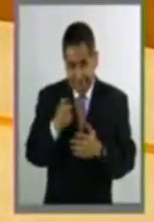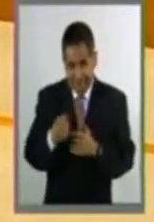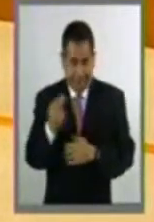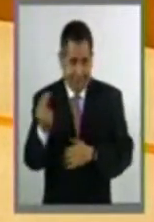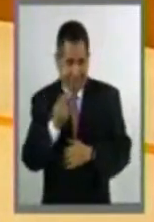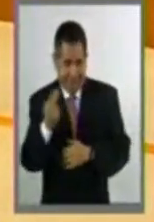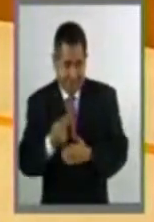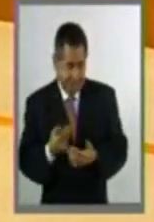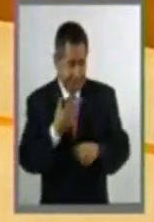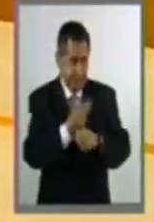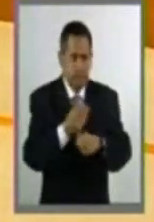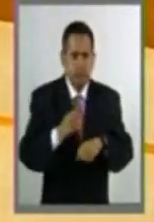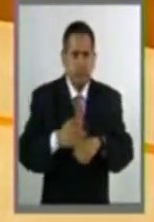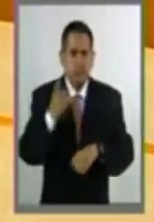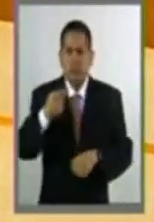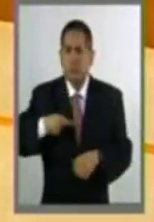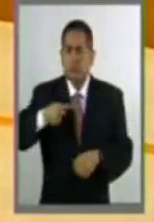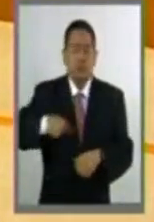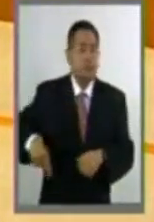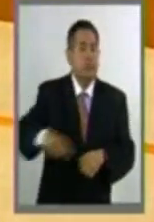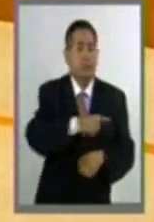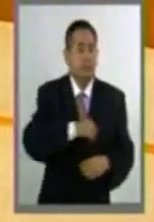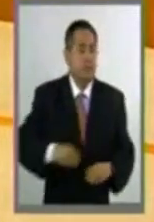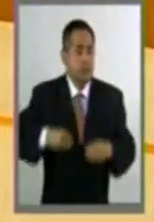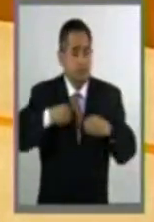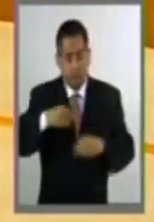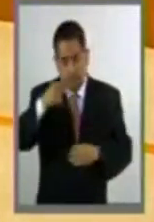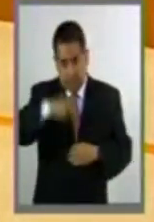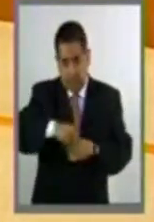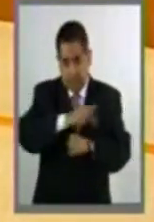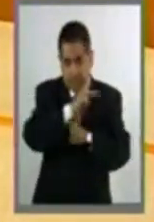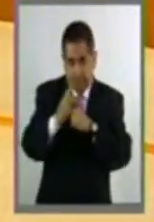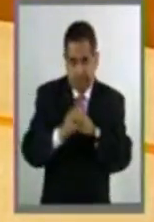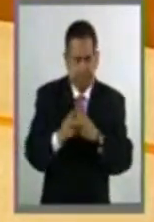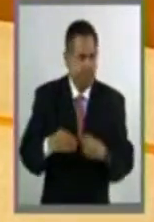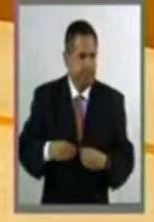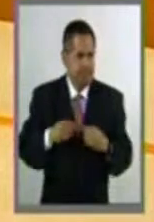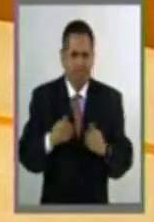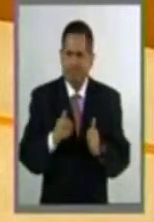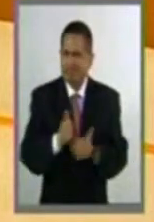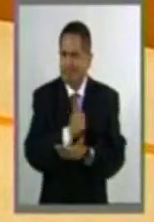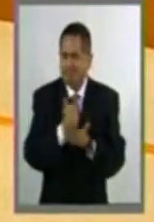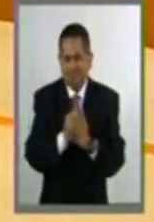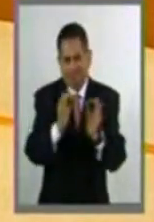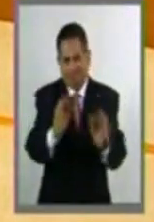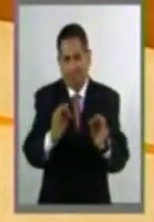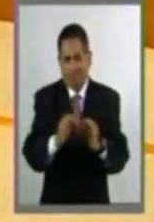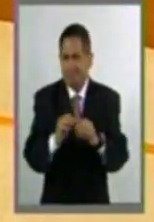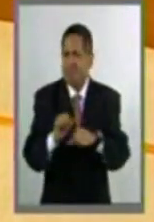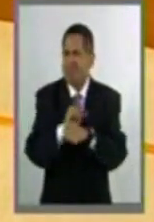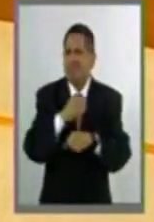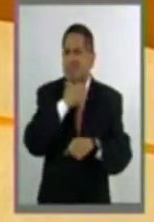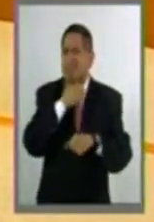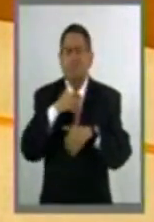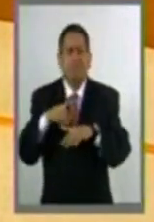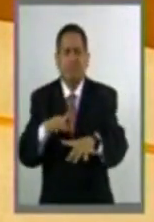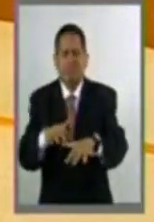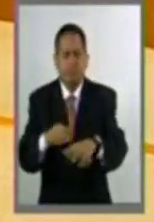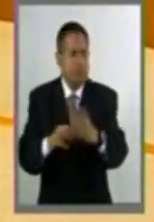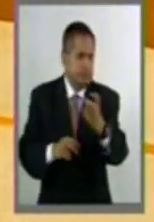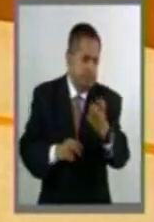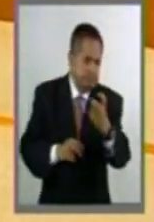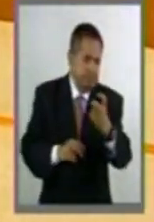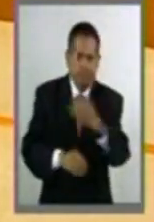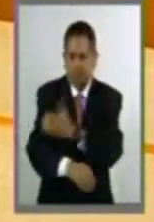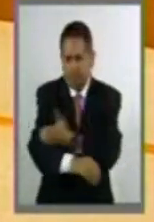la mayoría de los habitantes de este país vivimos en una zona metropolitana y donde padecemos los problemas de movilidad. Por eso, compañeras